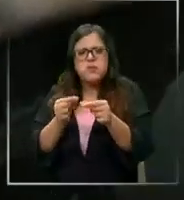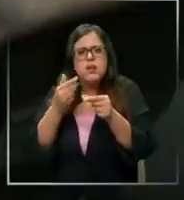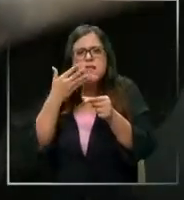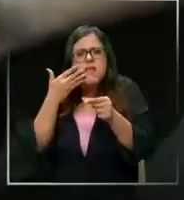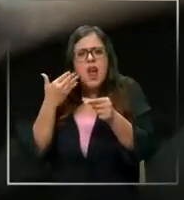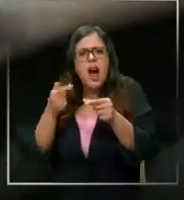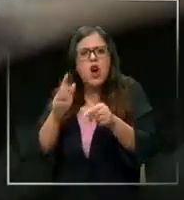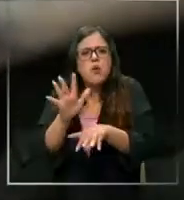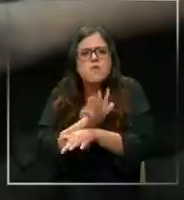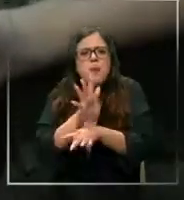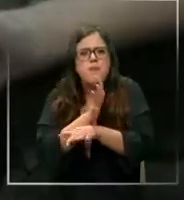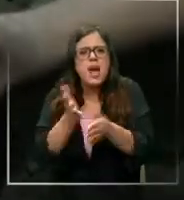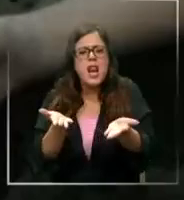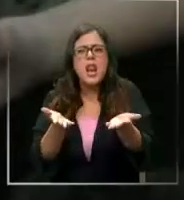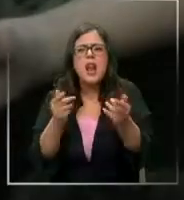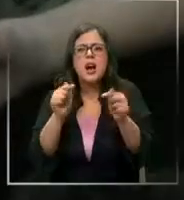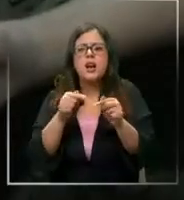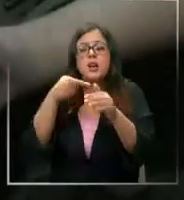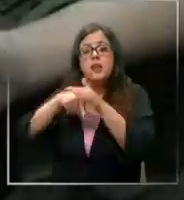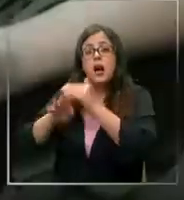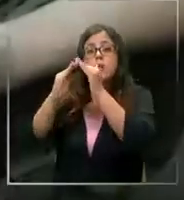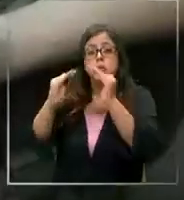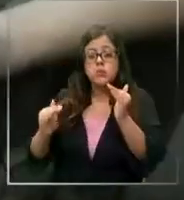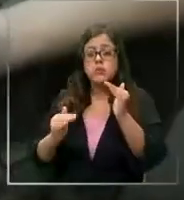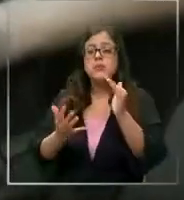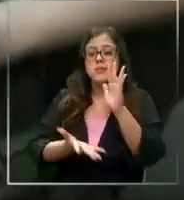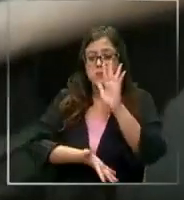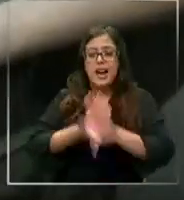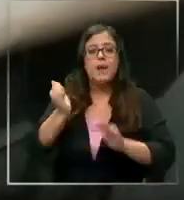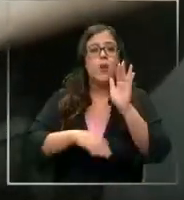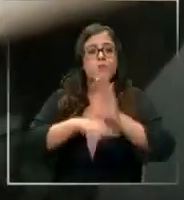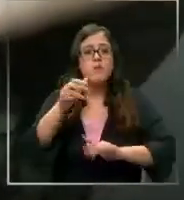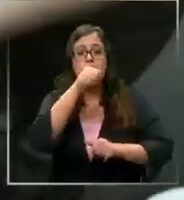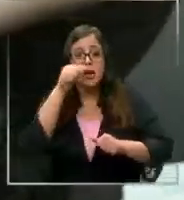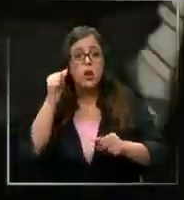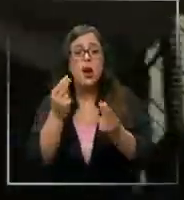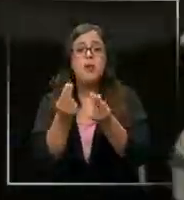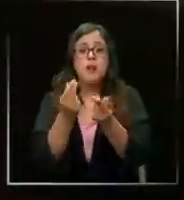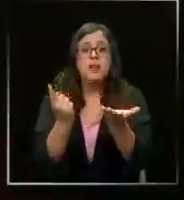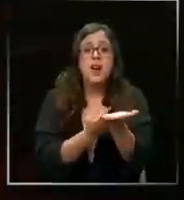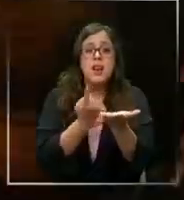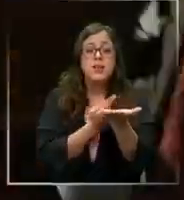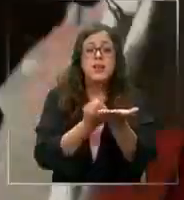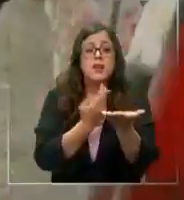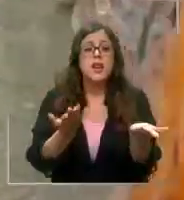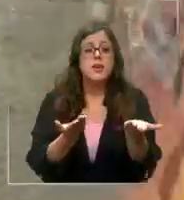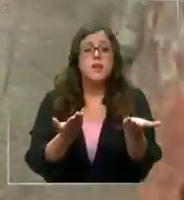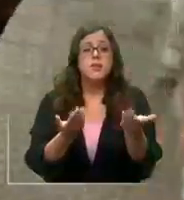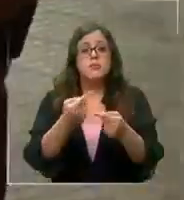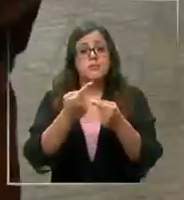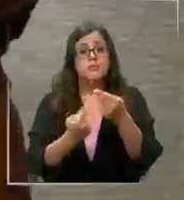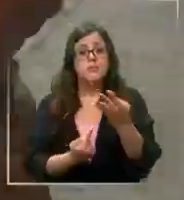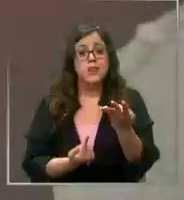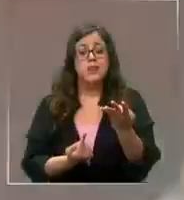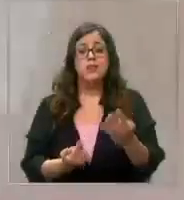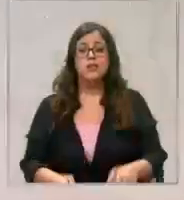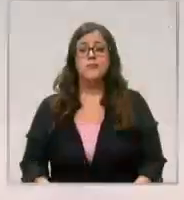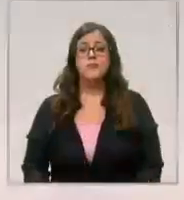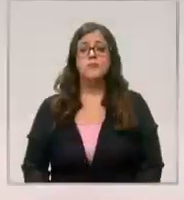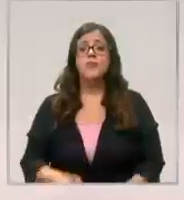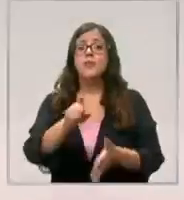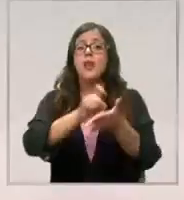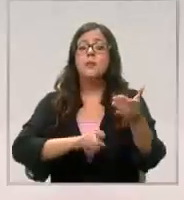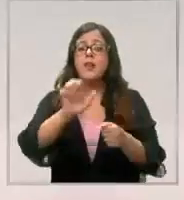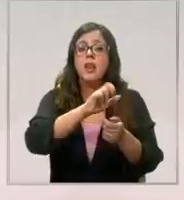flagrancia, hacemos ingreso al domicilio, logramos incautar más droga del interior, dinero en efectivo, en diferentes denominaciones. Desde enero